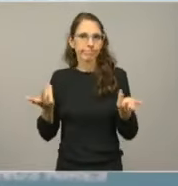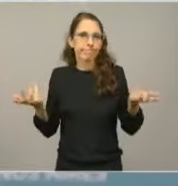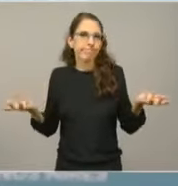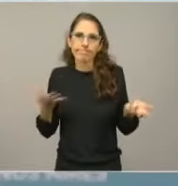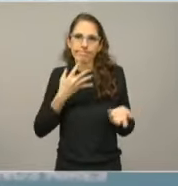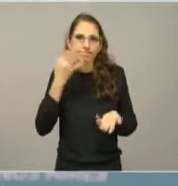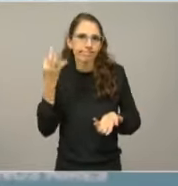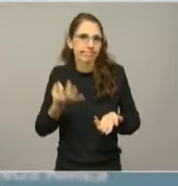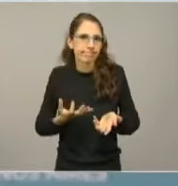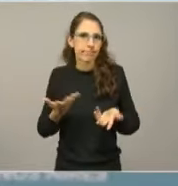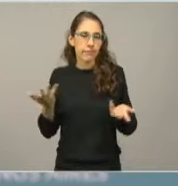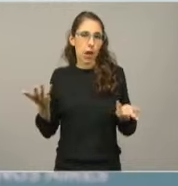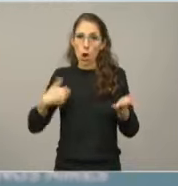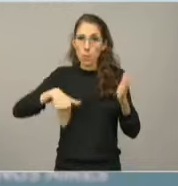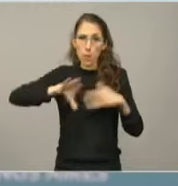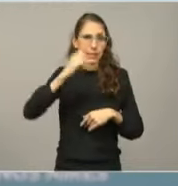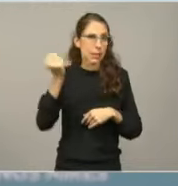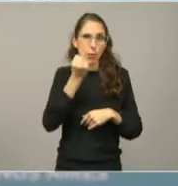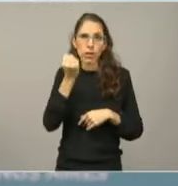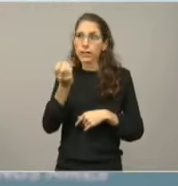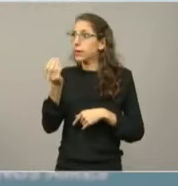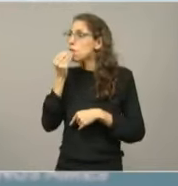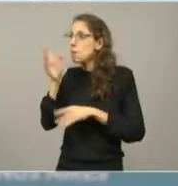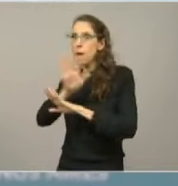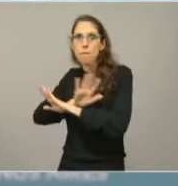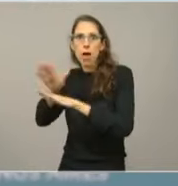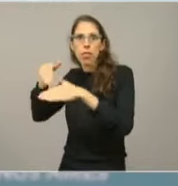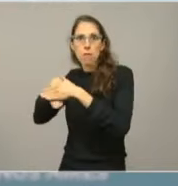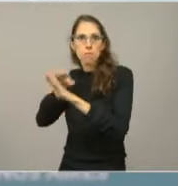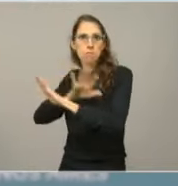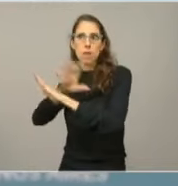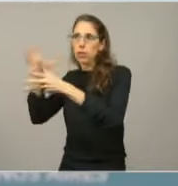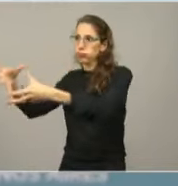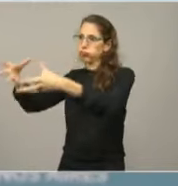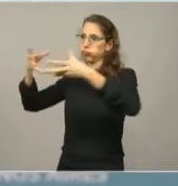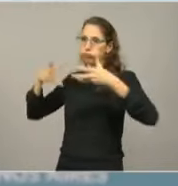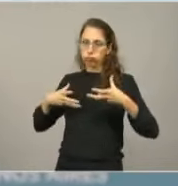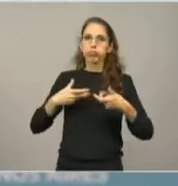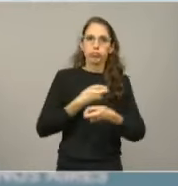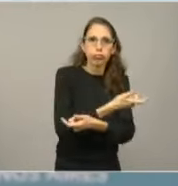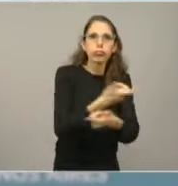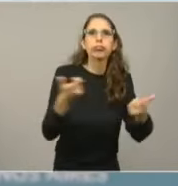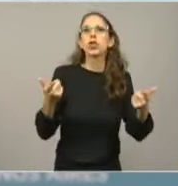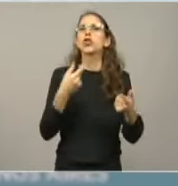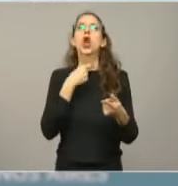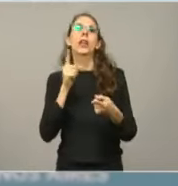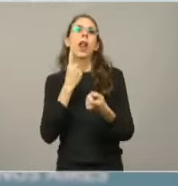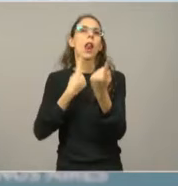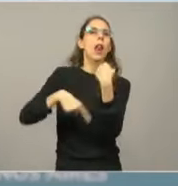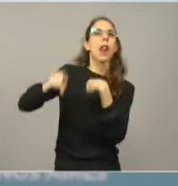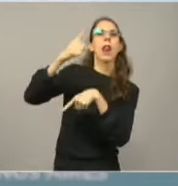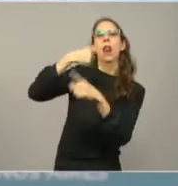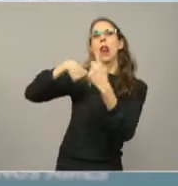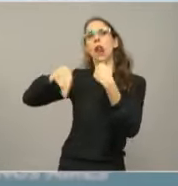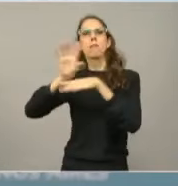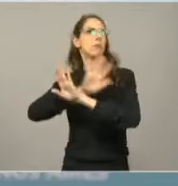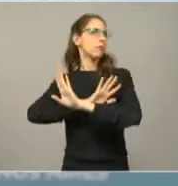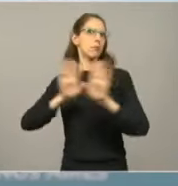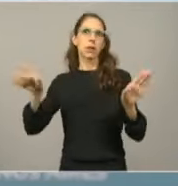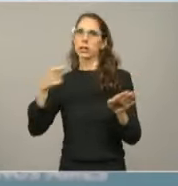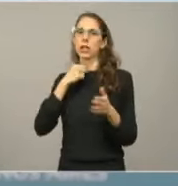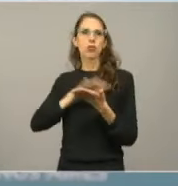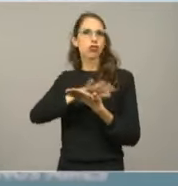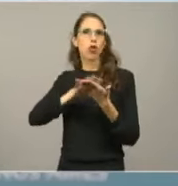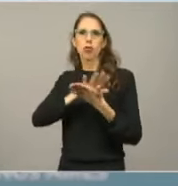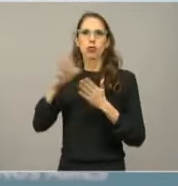repito lo importante es que que ese alimento lle y que no nos Enredos entradas burocráticas que que en este momento